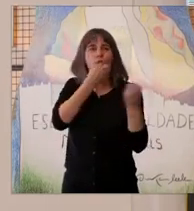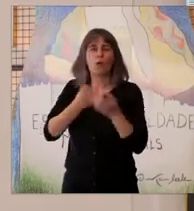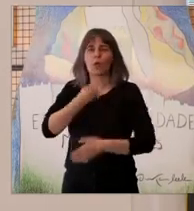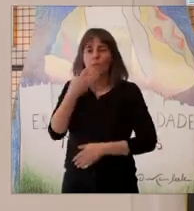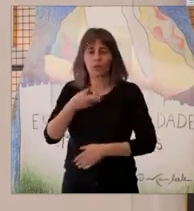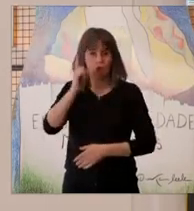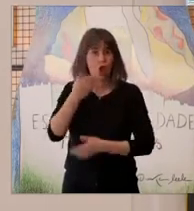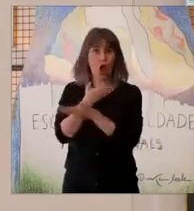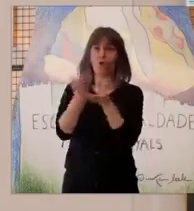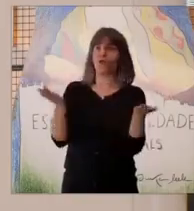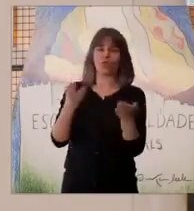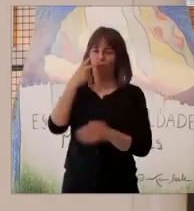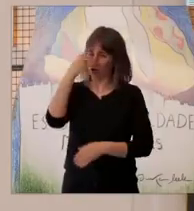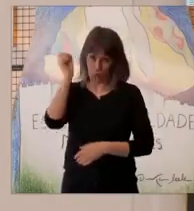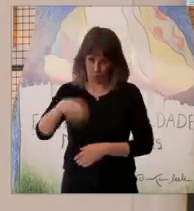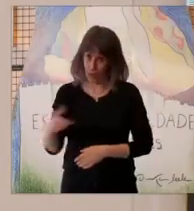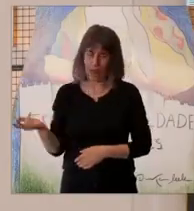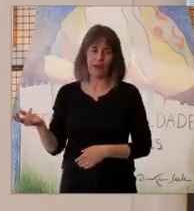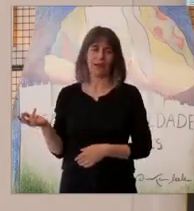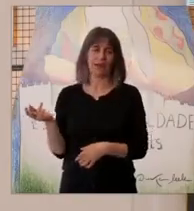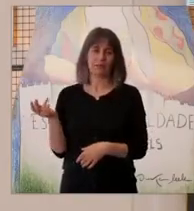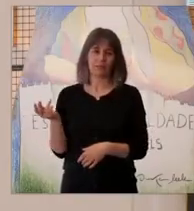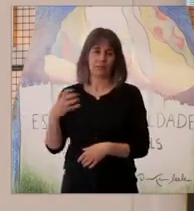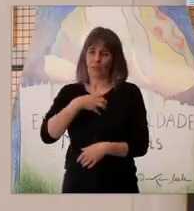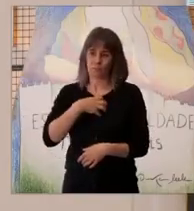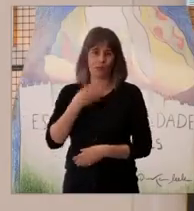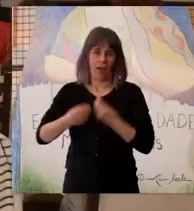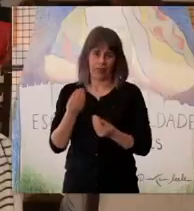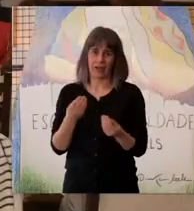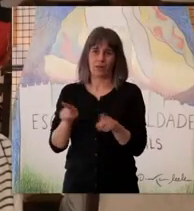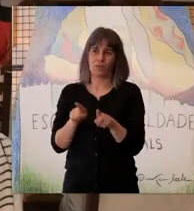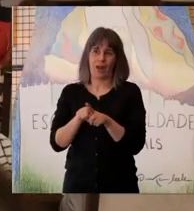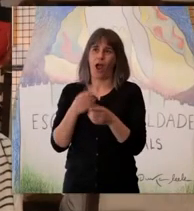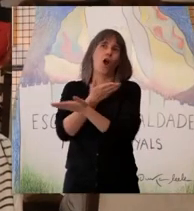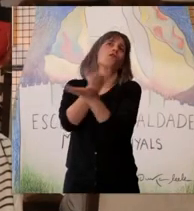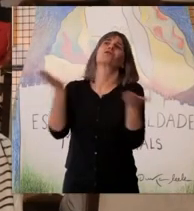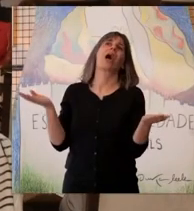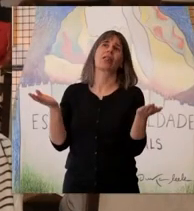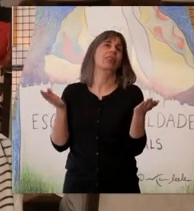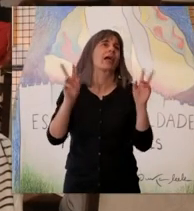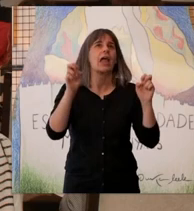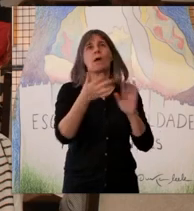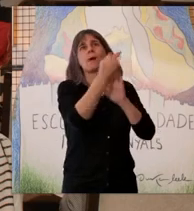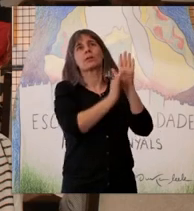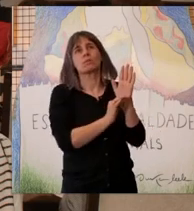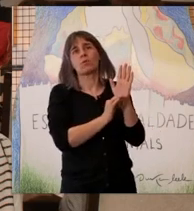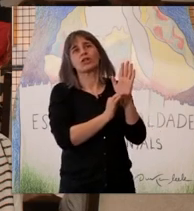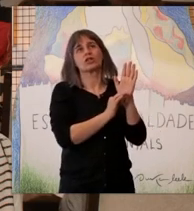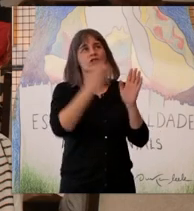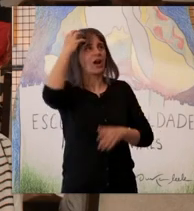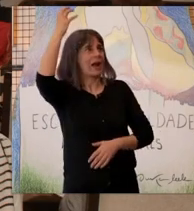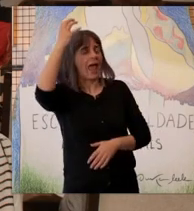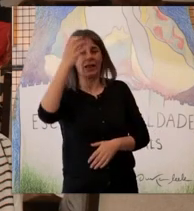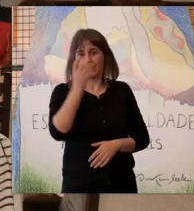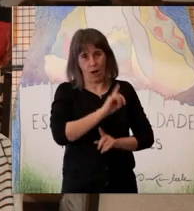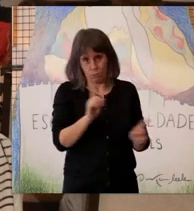permitís la cuña republicana no se puede hacer un ejercicio en los presupuestos y en los gastos del Rey no podemos Ya vimos